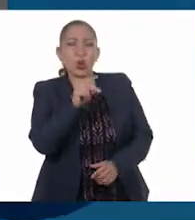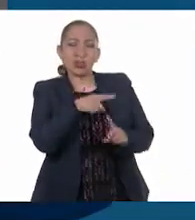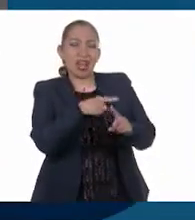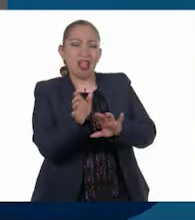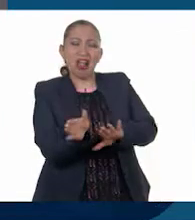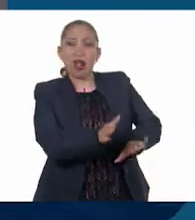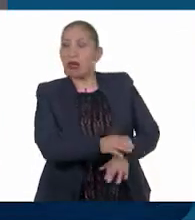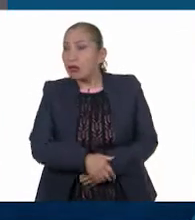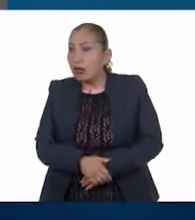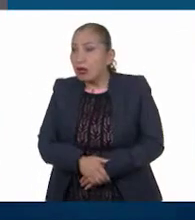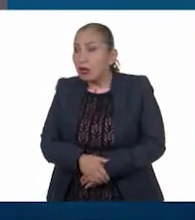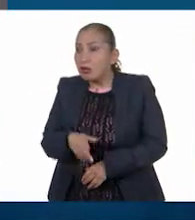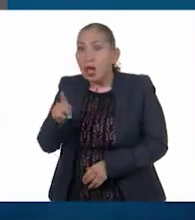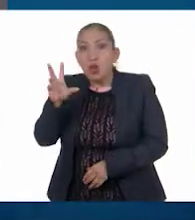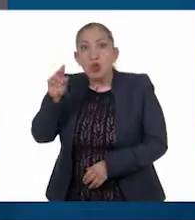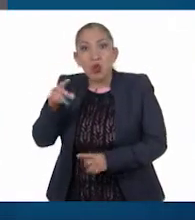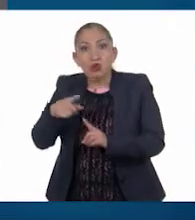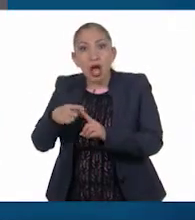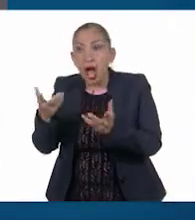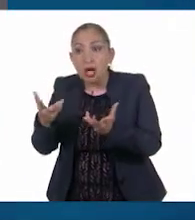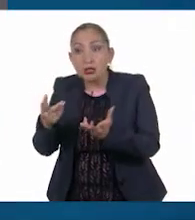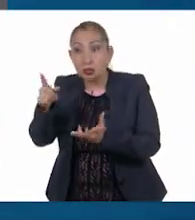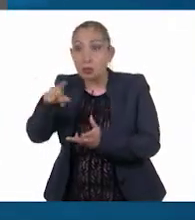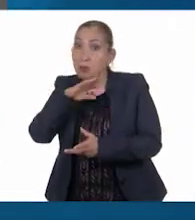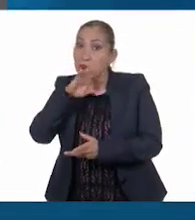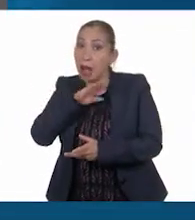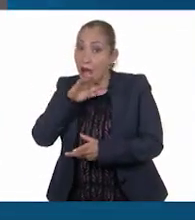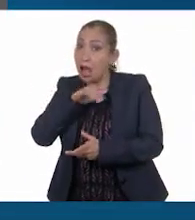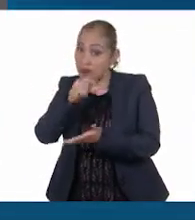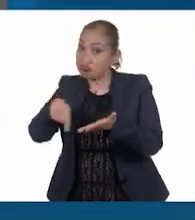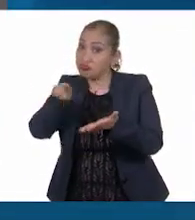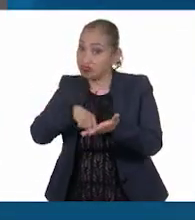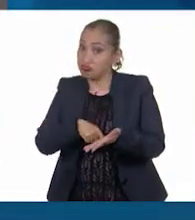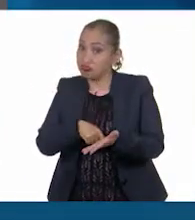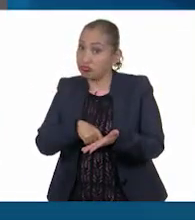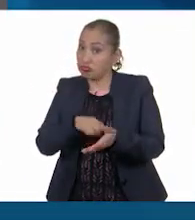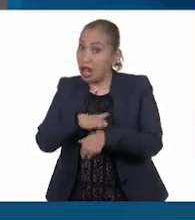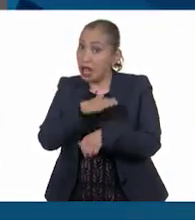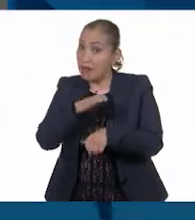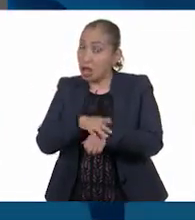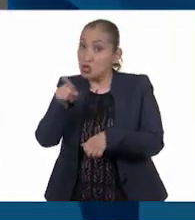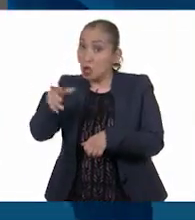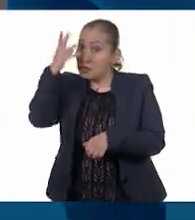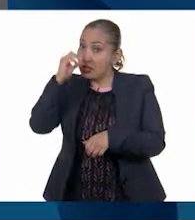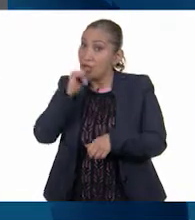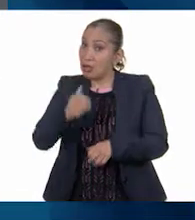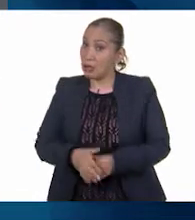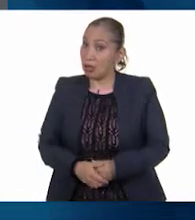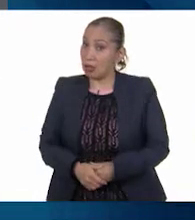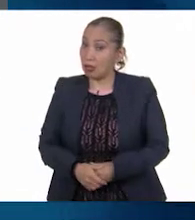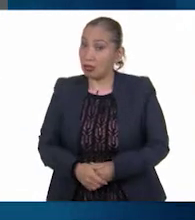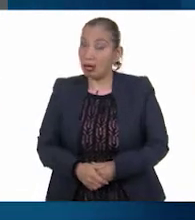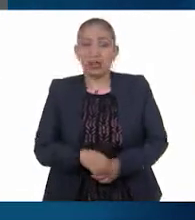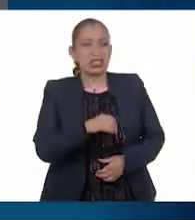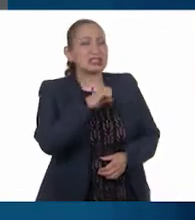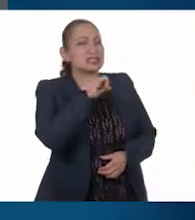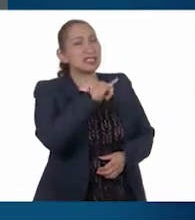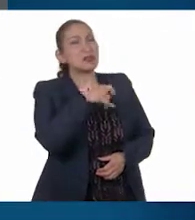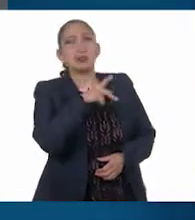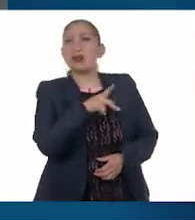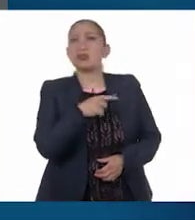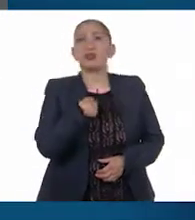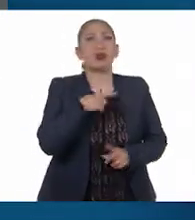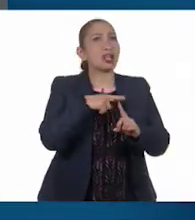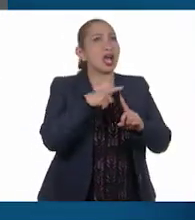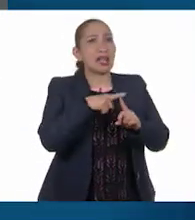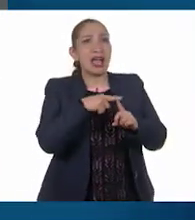hago. ¡Pero si no la haces, sacarás una mala calificación! ¡Sobre todo no vas a aprender! Pues sí, pero es que si hago